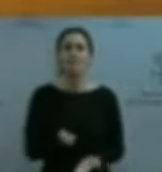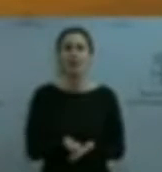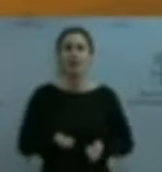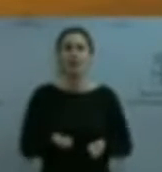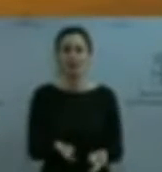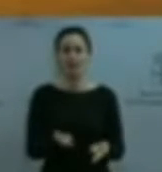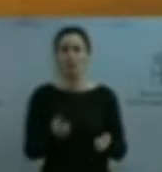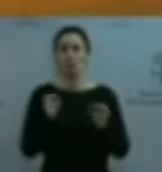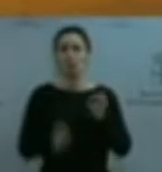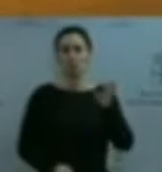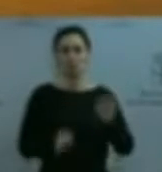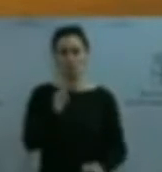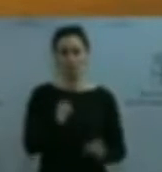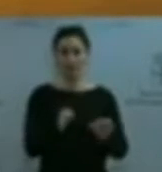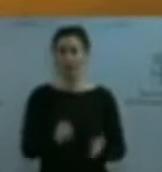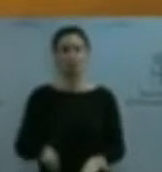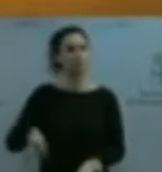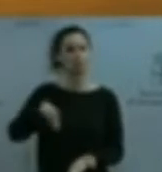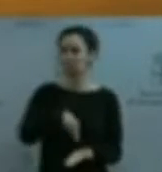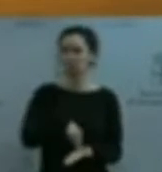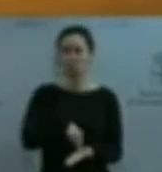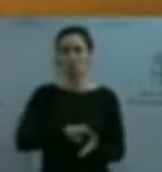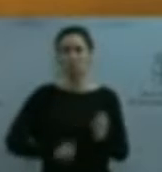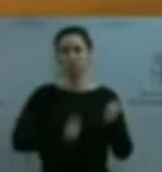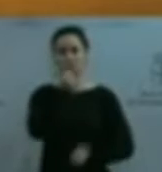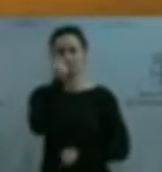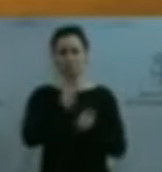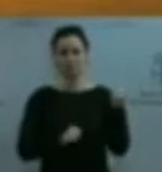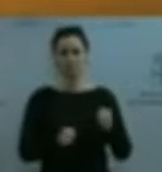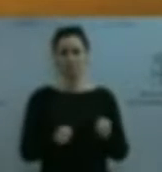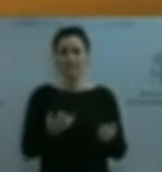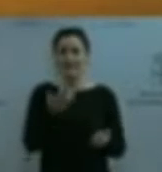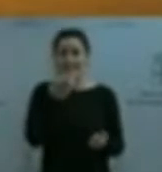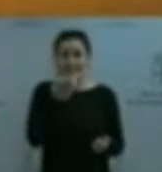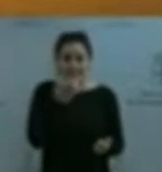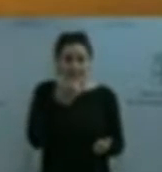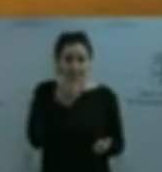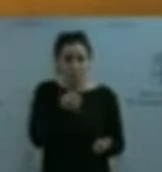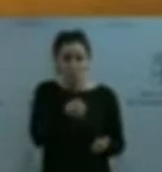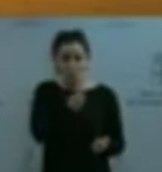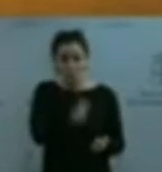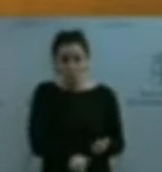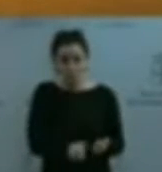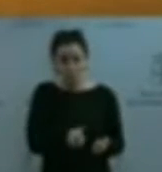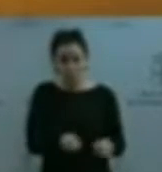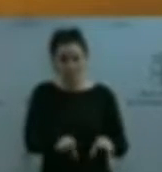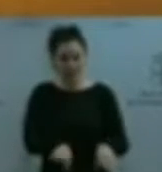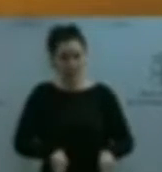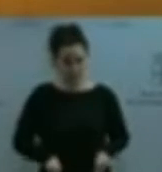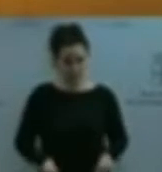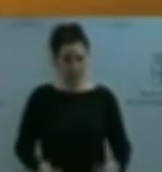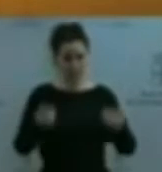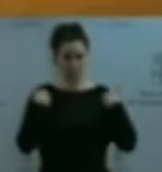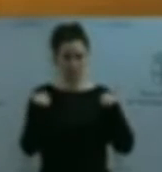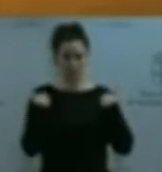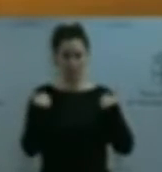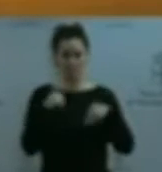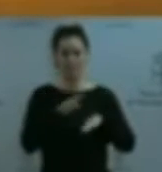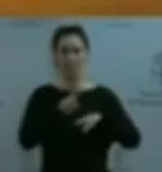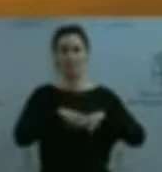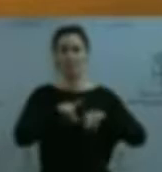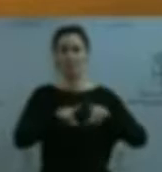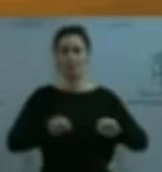declaran rebeldía. Y si no cree usted que alguien debería asumir algún tipo de responsabilidad porque al Principado le declaran rebeldía en un procedimiento de